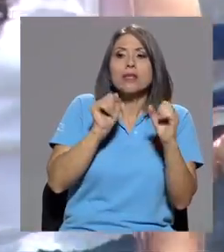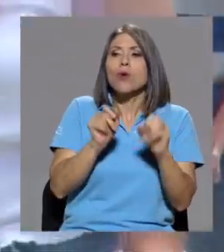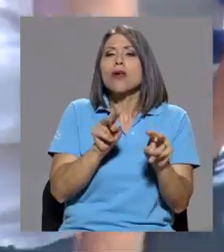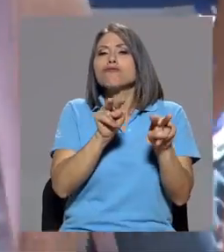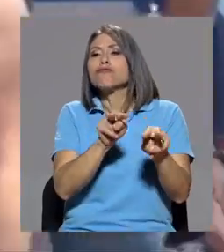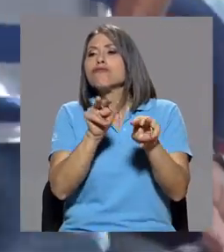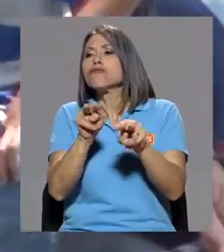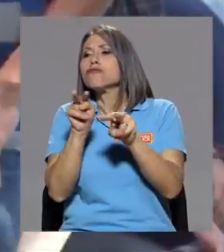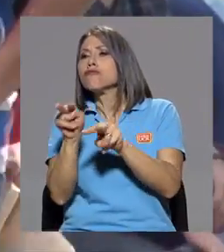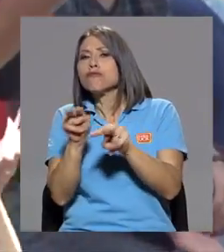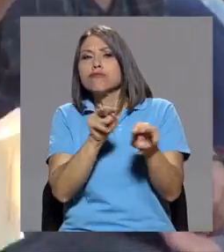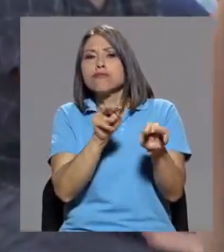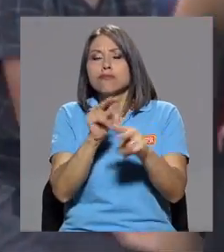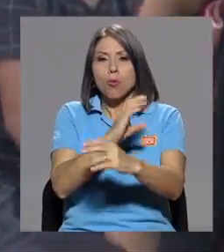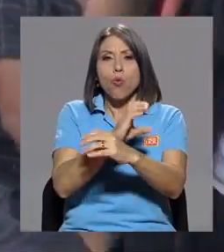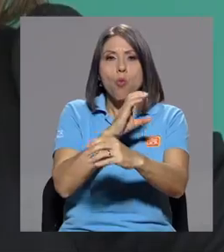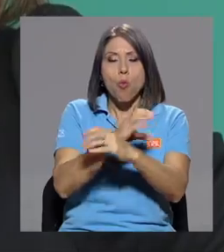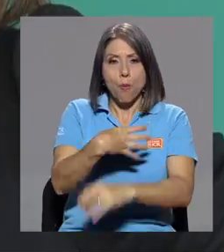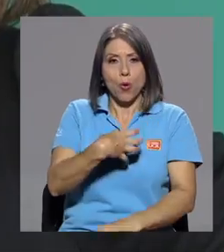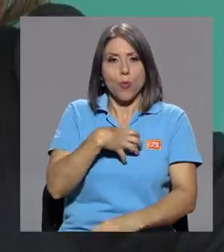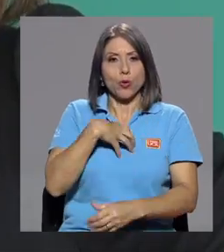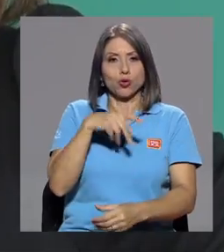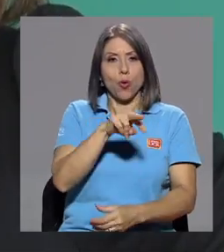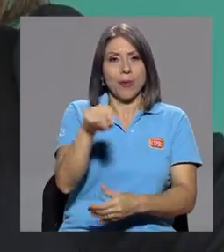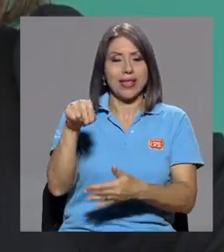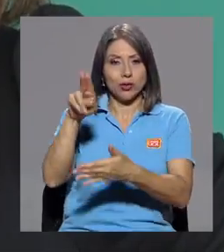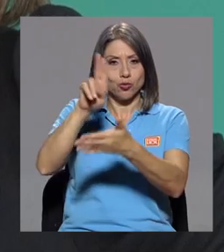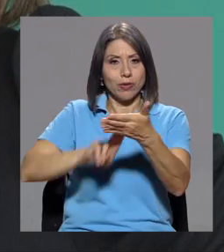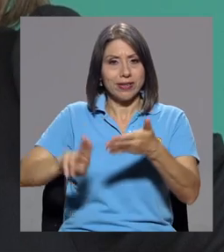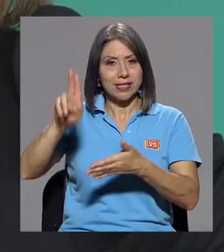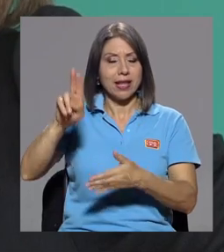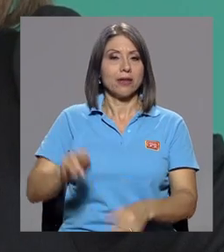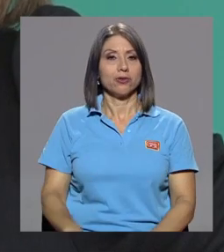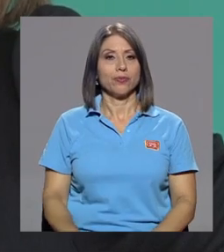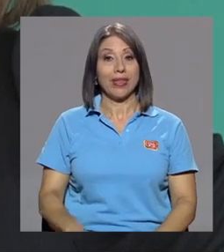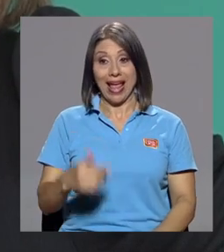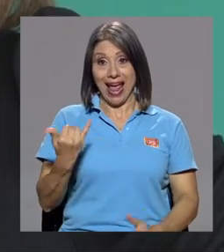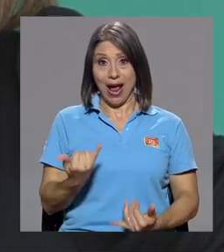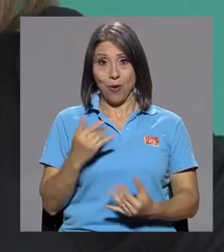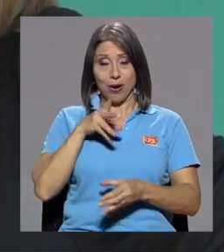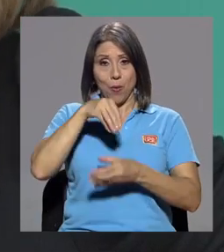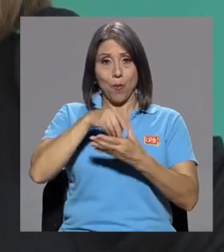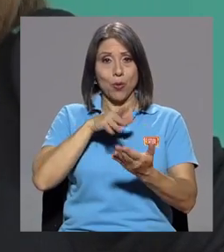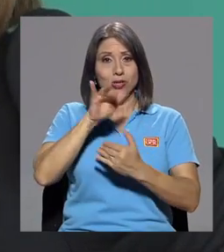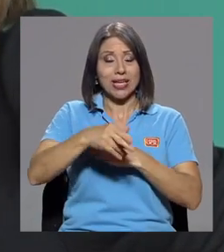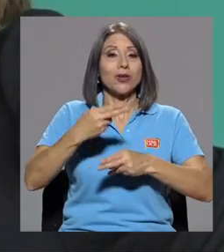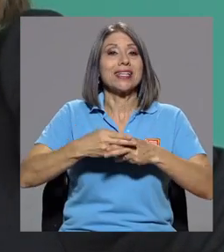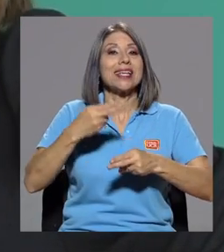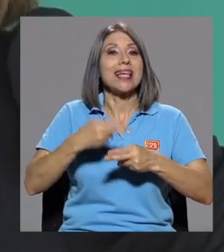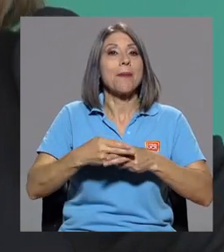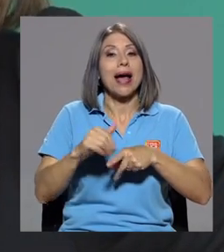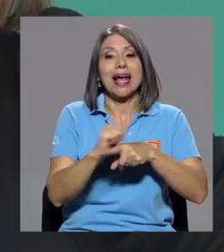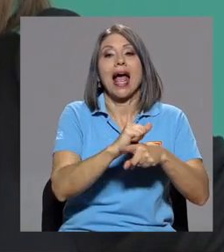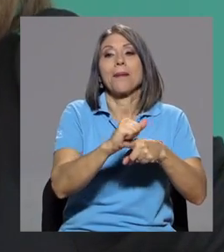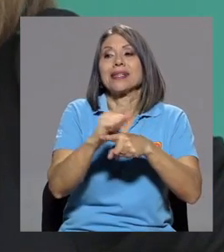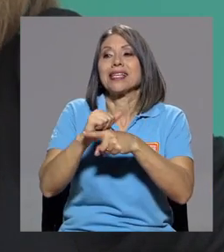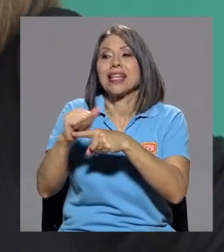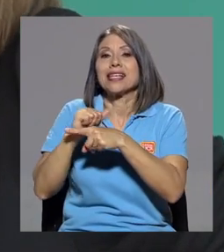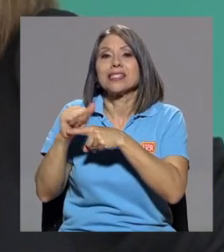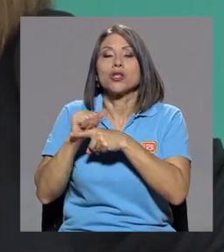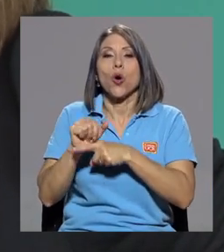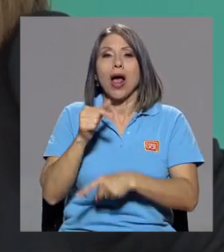compañeros universitarios. Estamos en un proyecto que se llama Capacitación a Guardianes, que